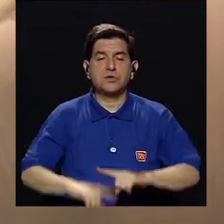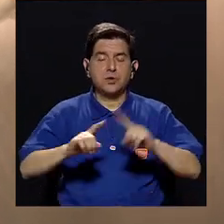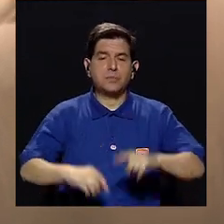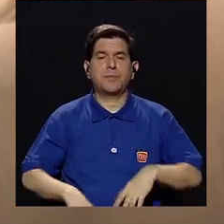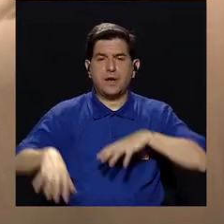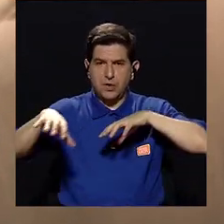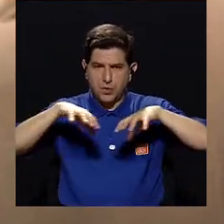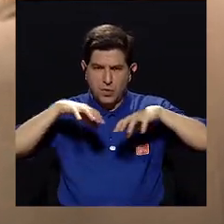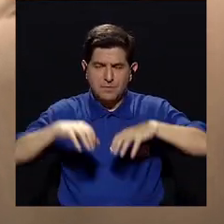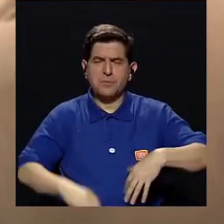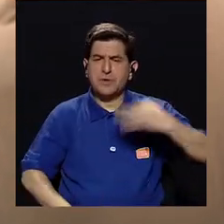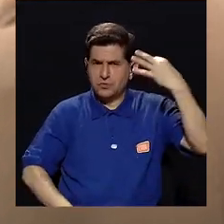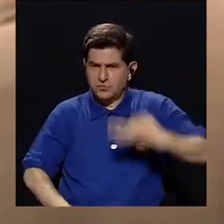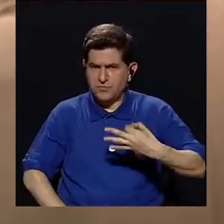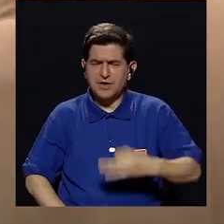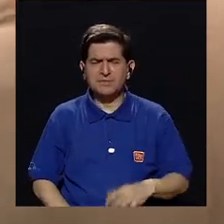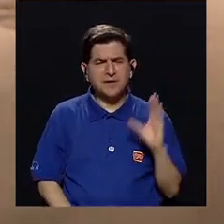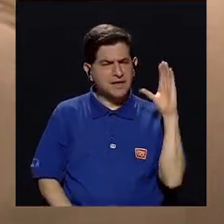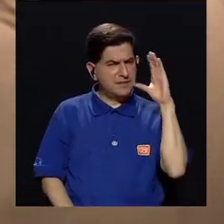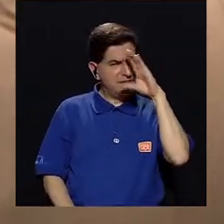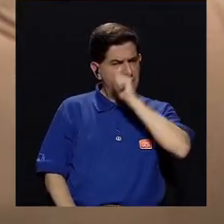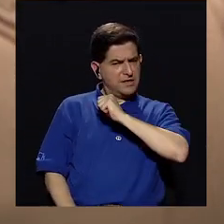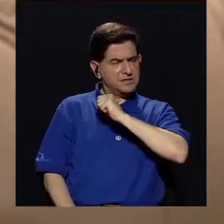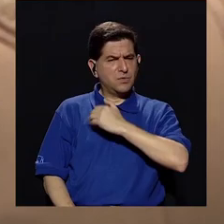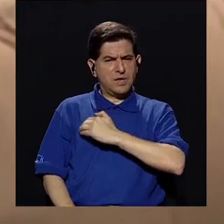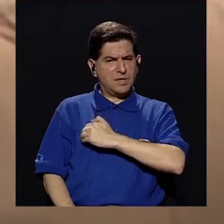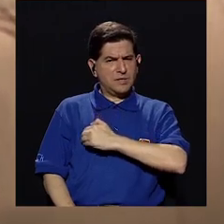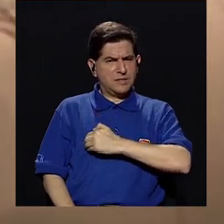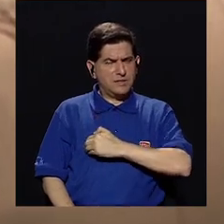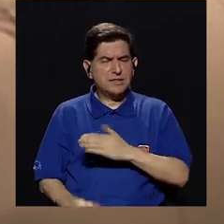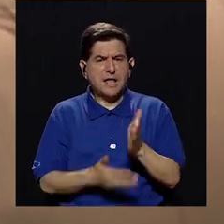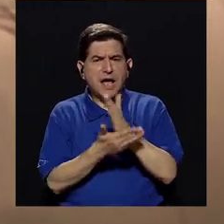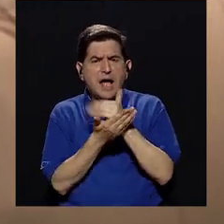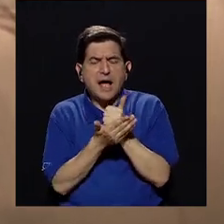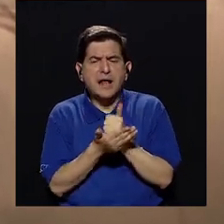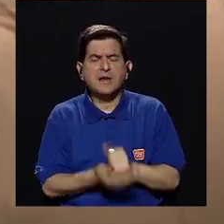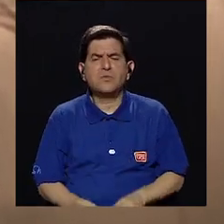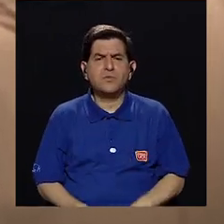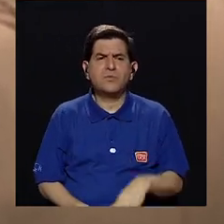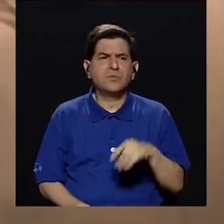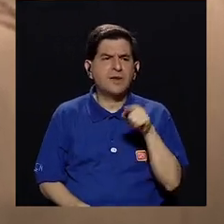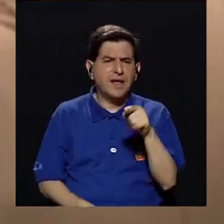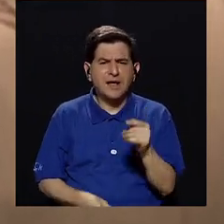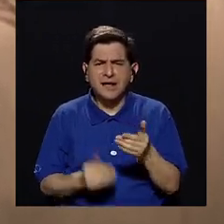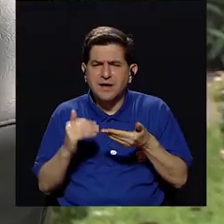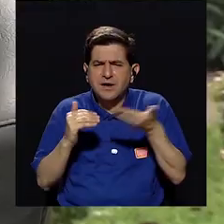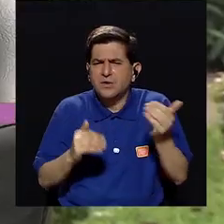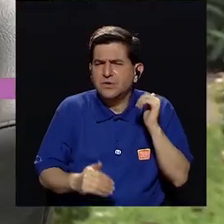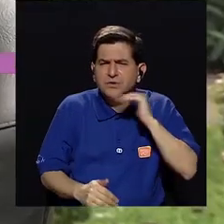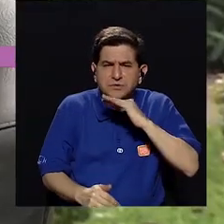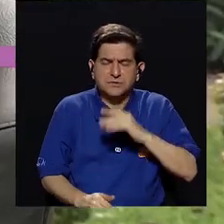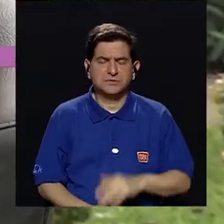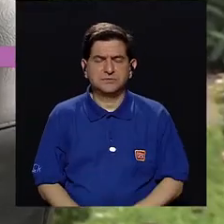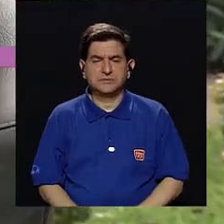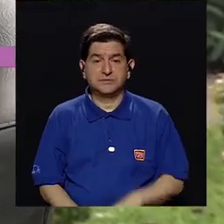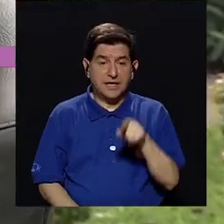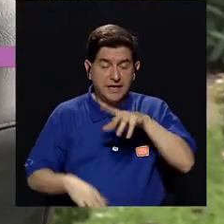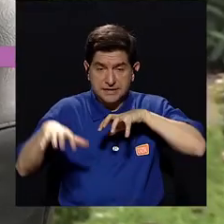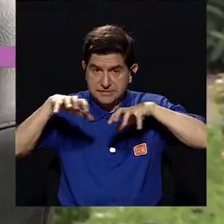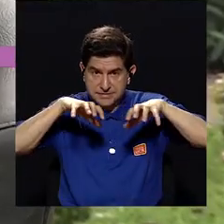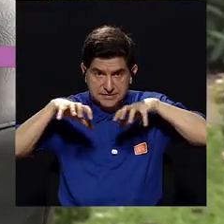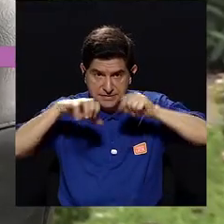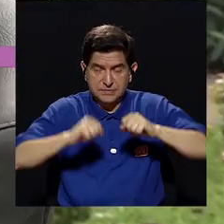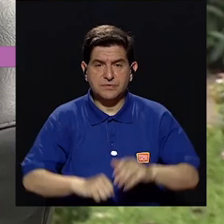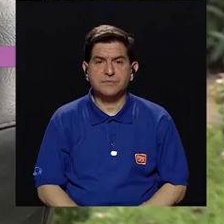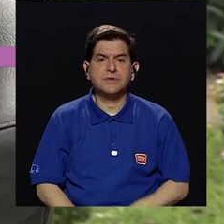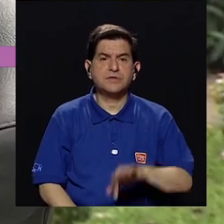para detectar no saber si tenemos alguna pelotita verdad hacemos esos movimientos